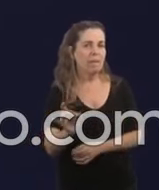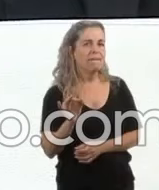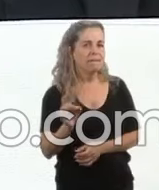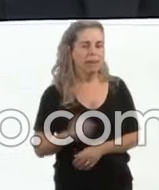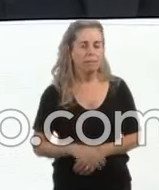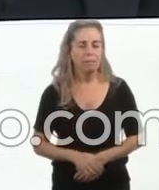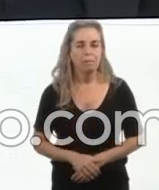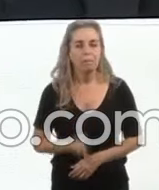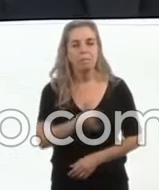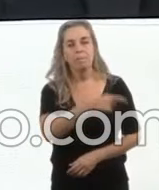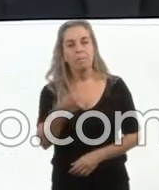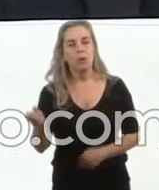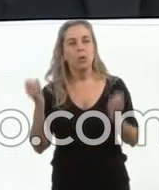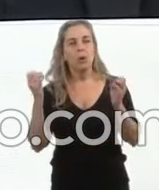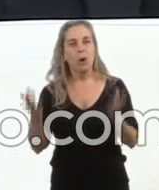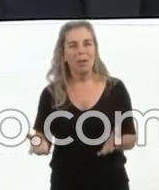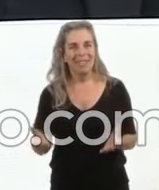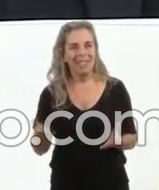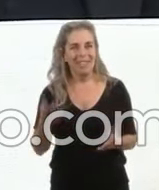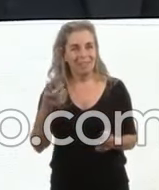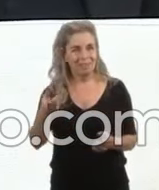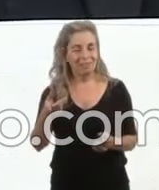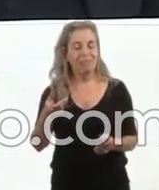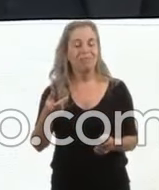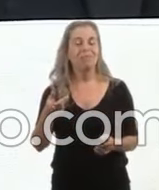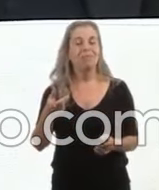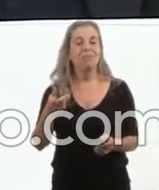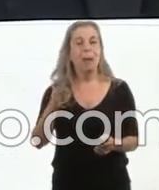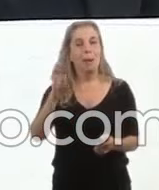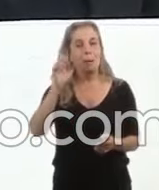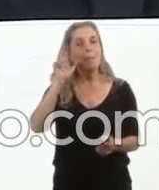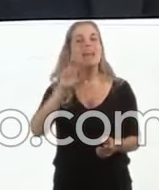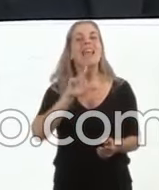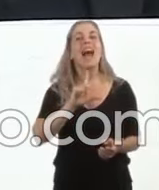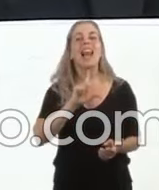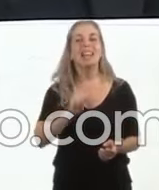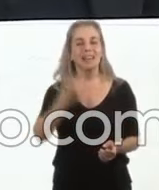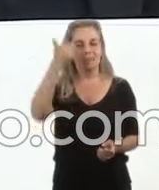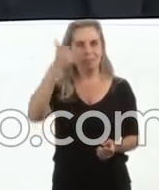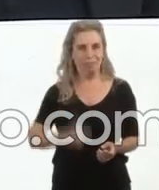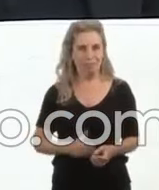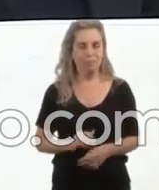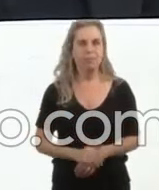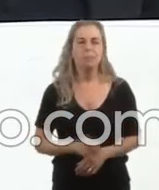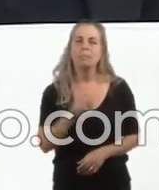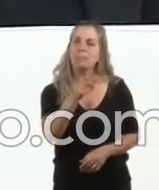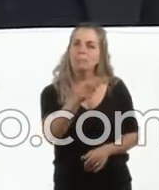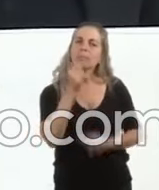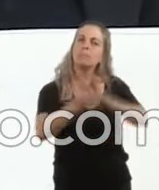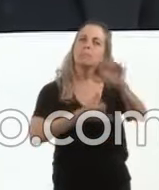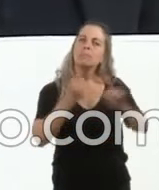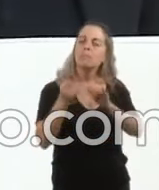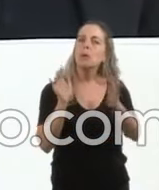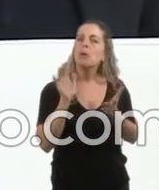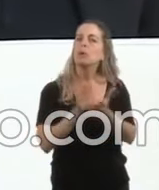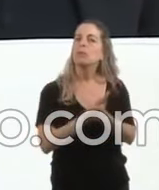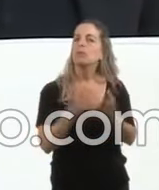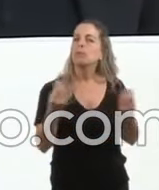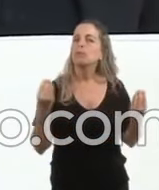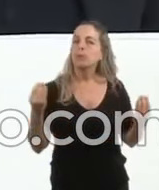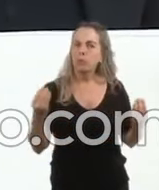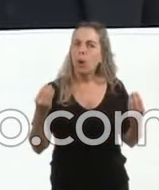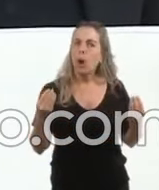Qué tal Cómo estás para concierto litoral y Fénix Buenos Aires bien ya que hablaste de lo del repo Bueno quería saber